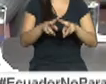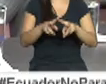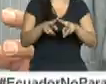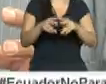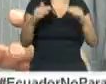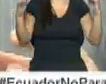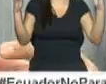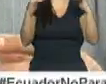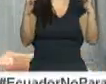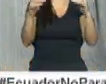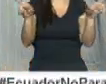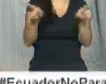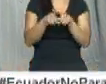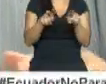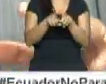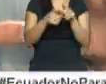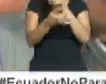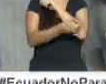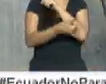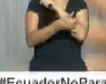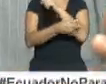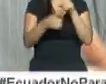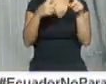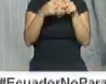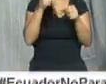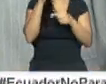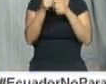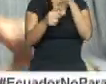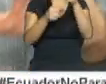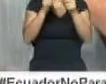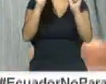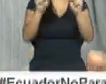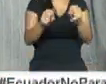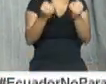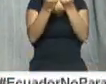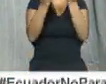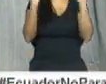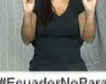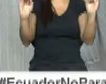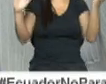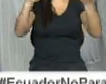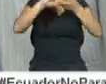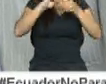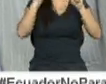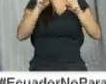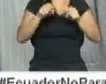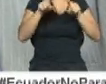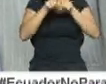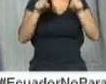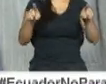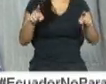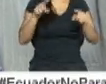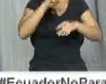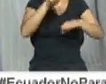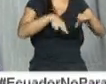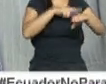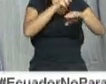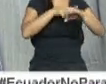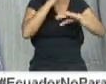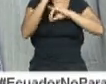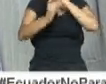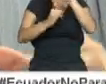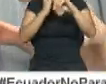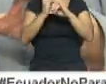enfrentaron mutuamente. A la larga, se produce la independencia en ciertas condiciones, ¿no es cierto?, nacionales e internacionales,